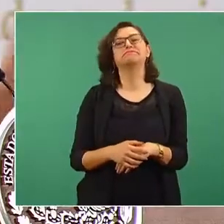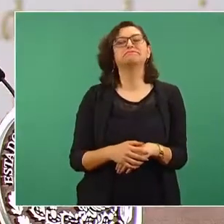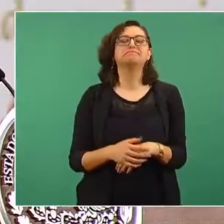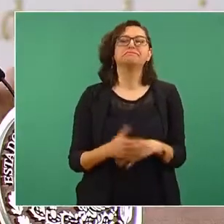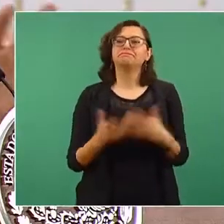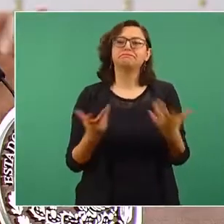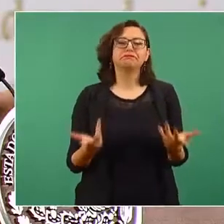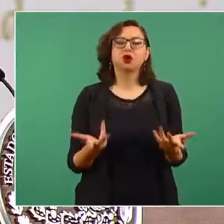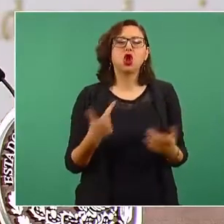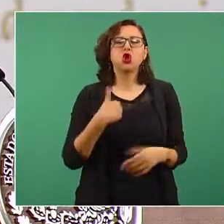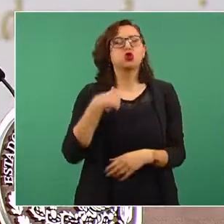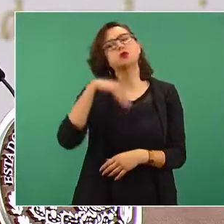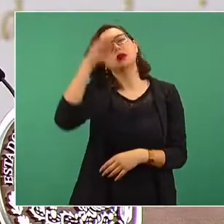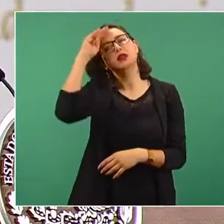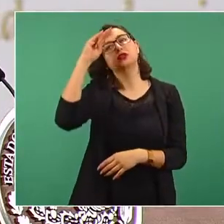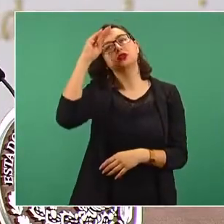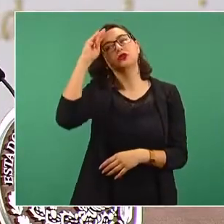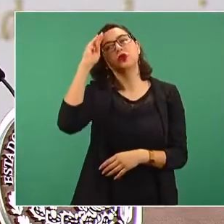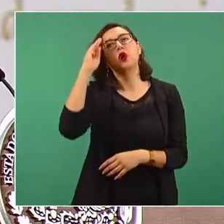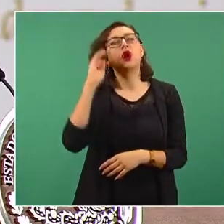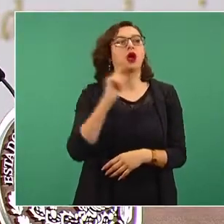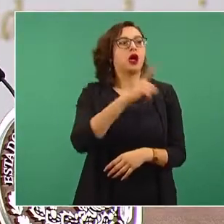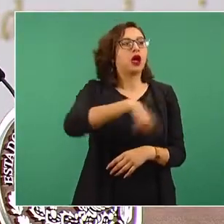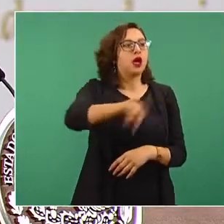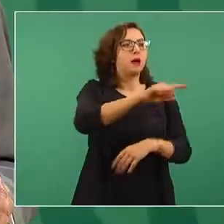están entendiendo las nuevas reglas